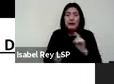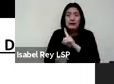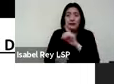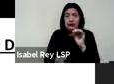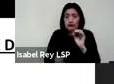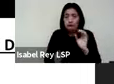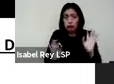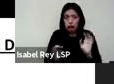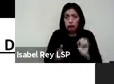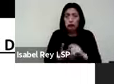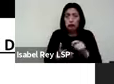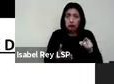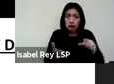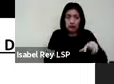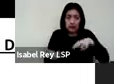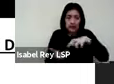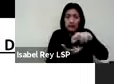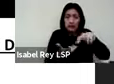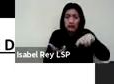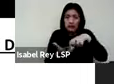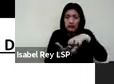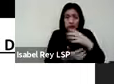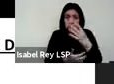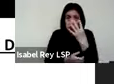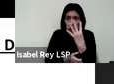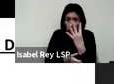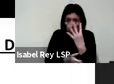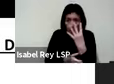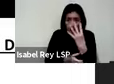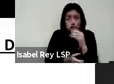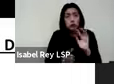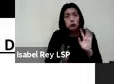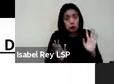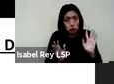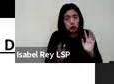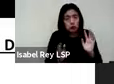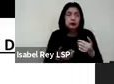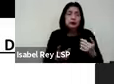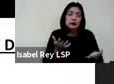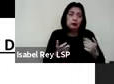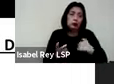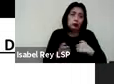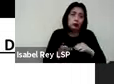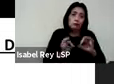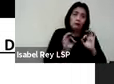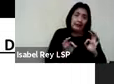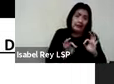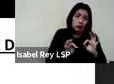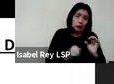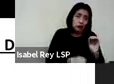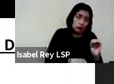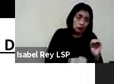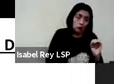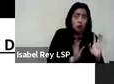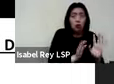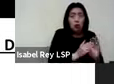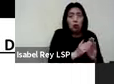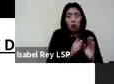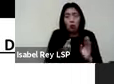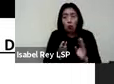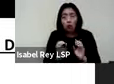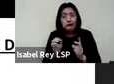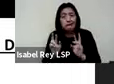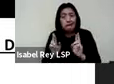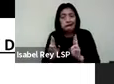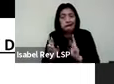la combinación de estos 4 factores va a determinar si yo tengo un riesgo 0, si yo tengo un riesgo 100